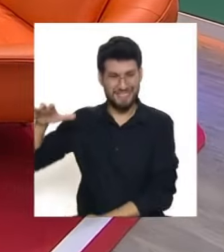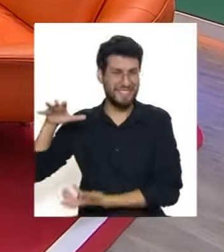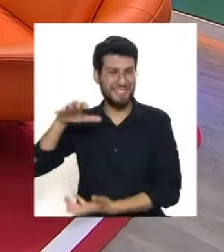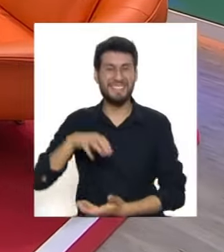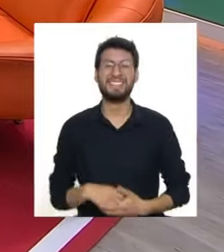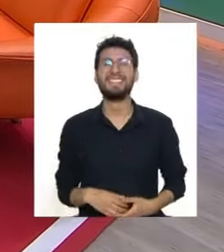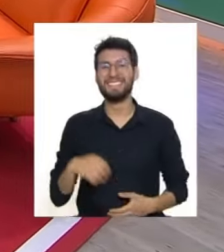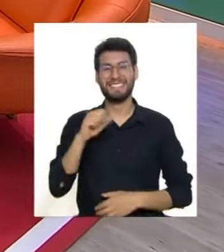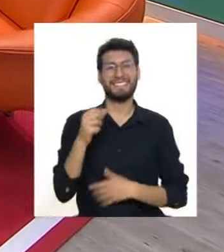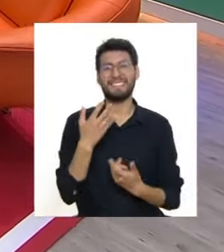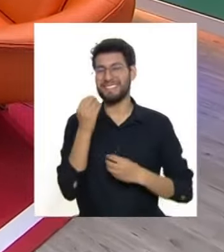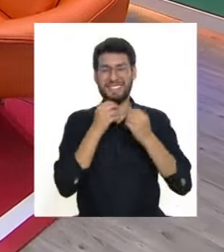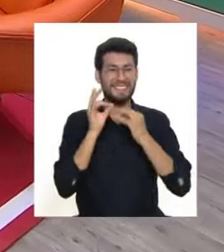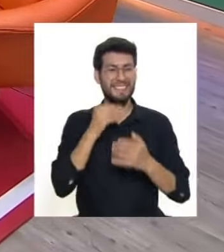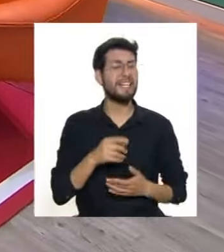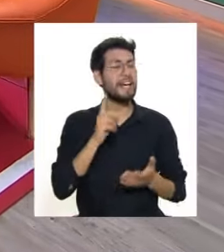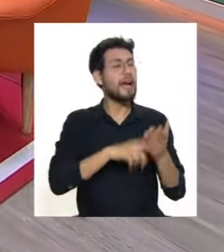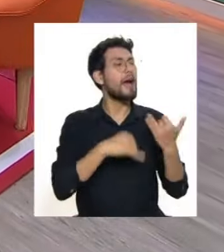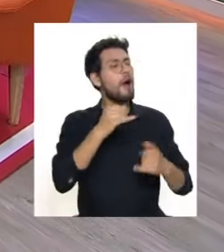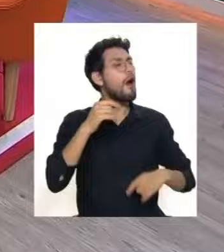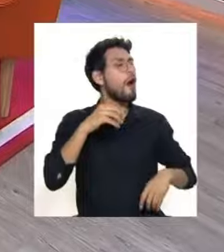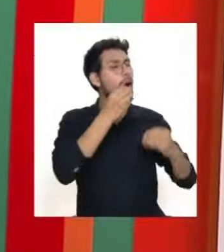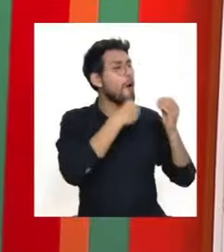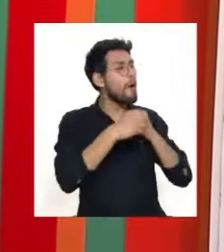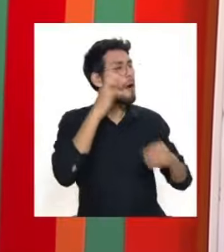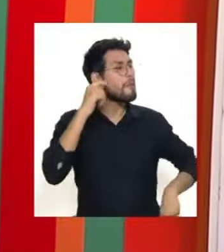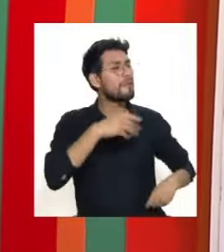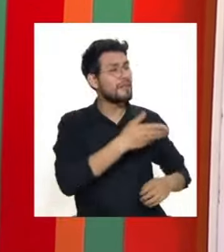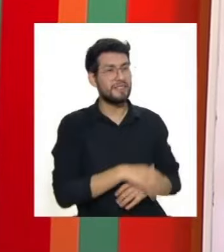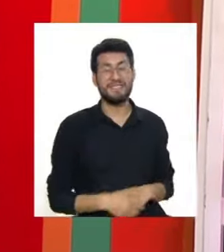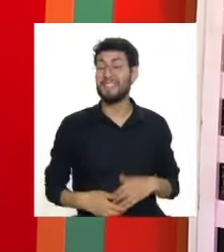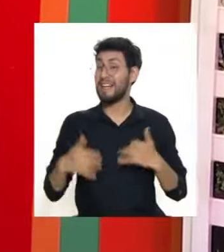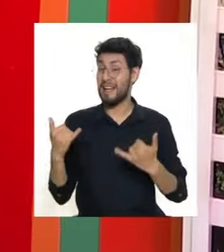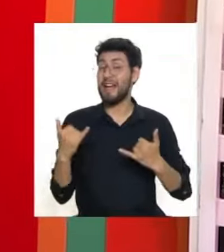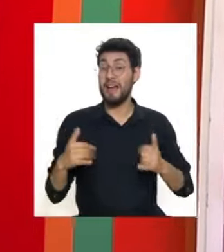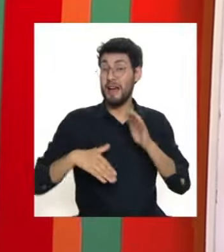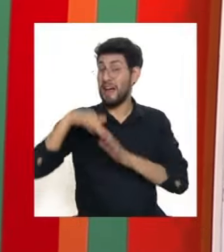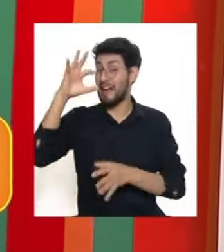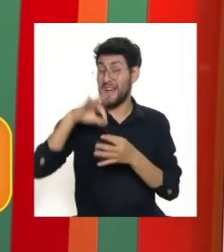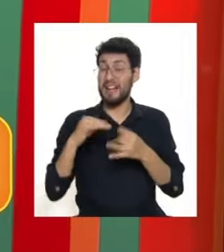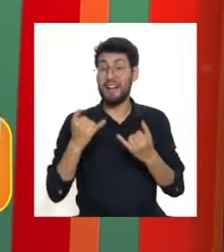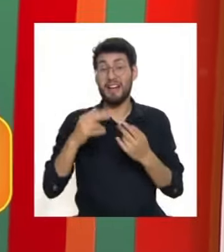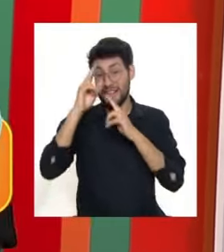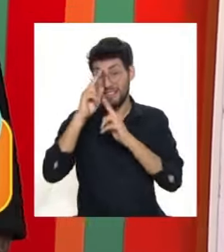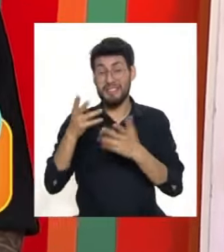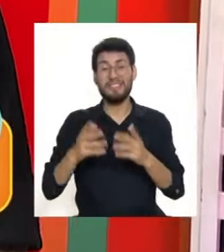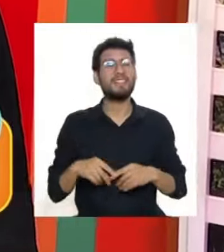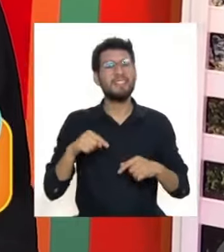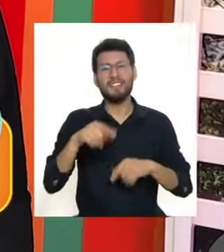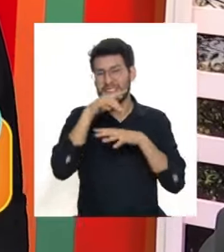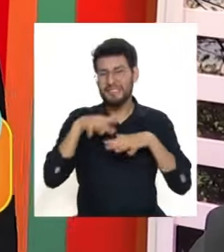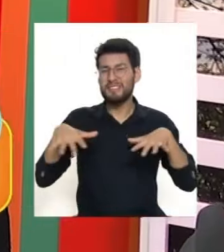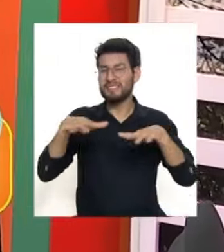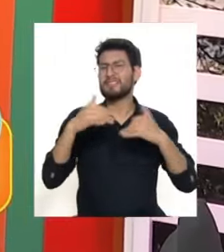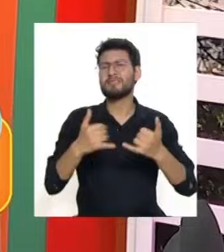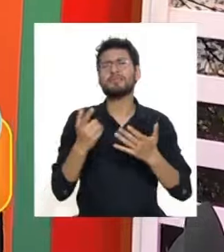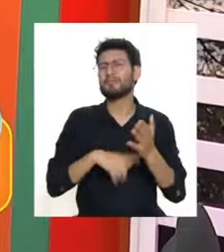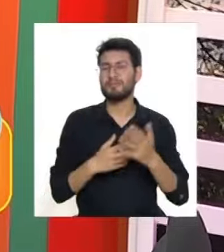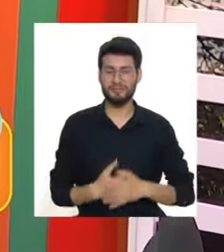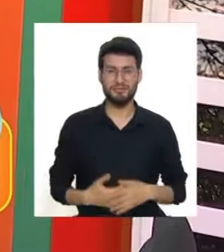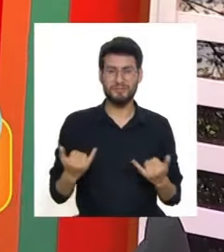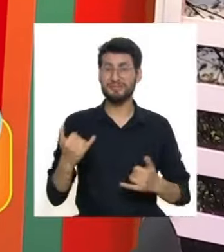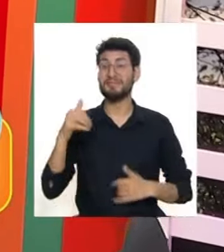Estos días donde comemos rico. ¿Qué vas a cocinar el día de hoy? ¡Qué delicia! ¿Cómo estamos más conectados? Vamos a honrar los insumos del campesino, así que vamos a preparar